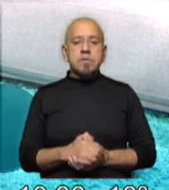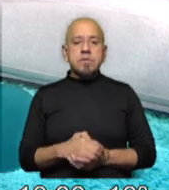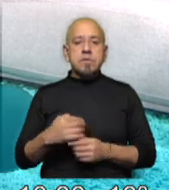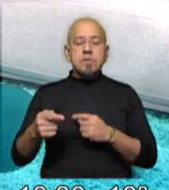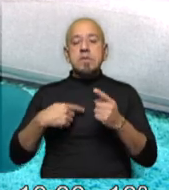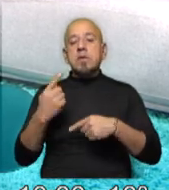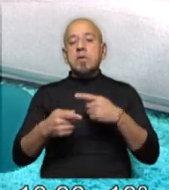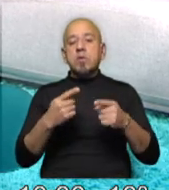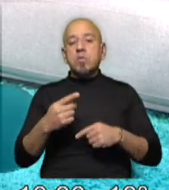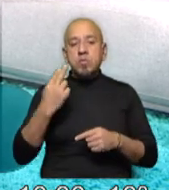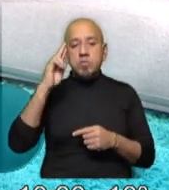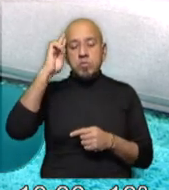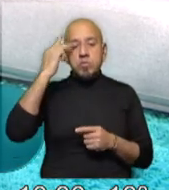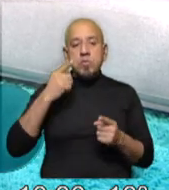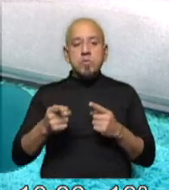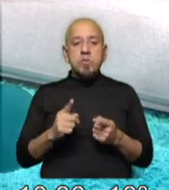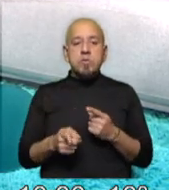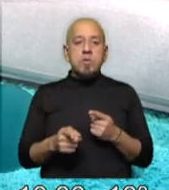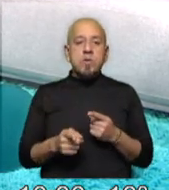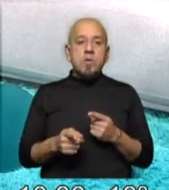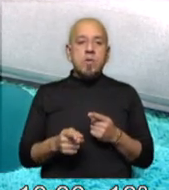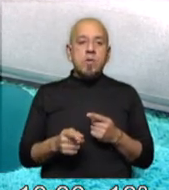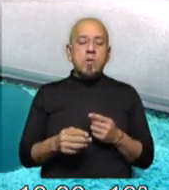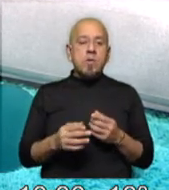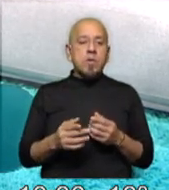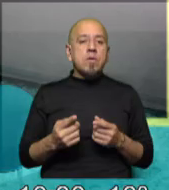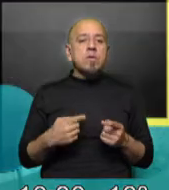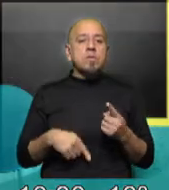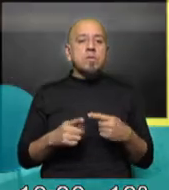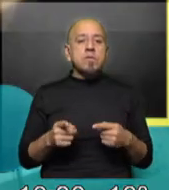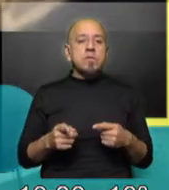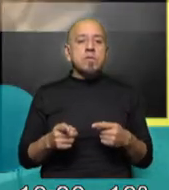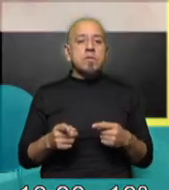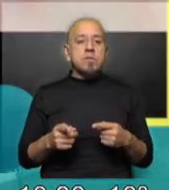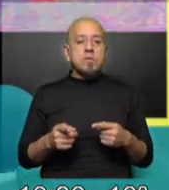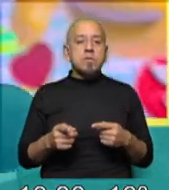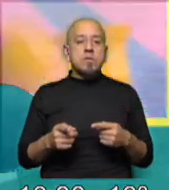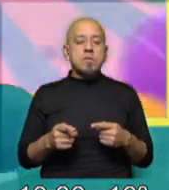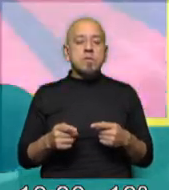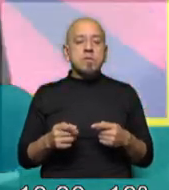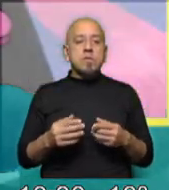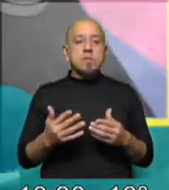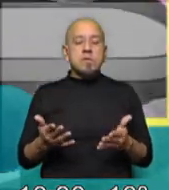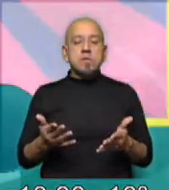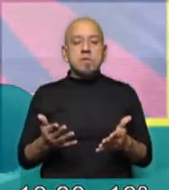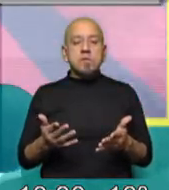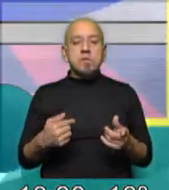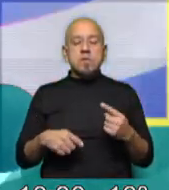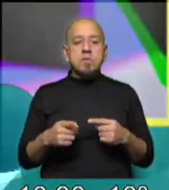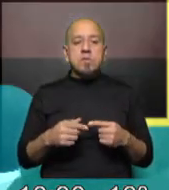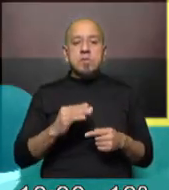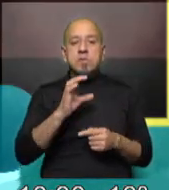uruguaya. Mirá. Es bastante, no voy a decir exótico, pero es por lo menos poco habitual. Es una